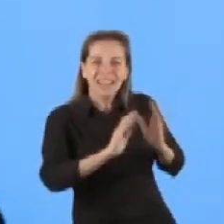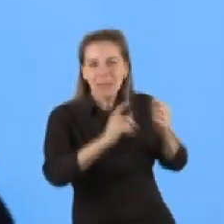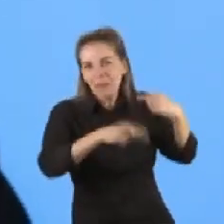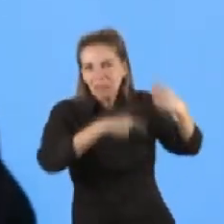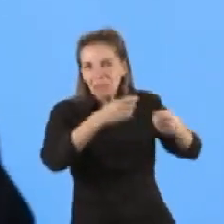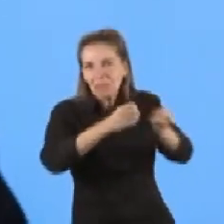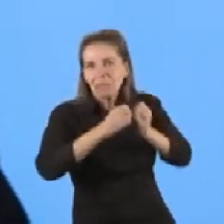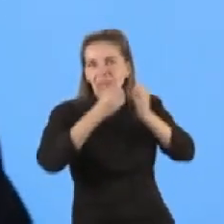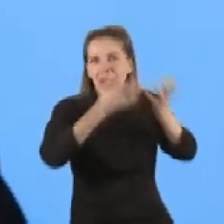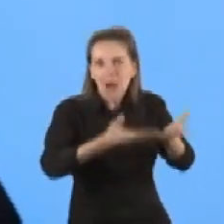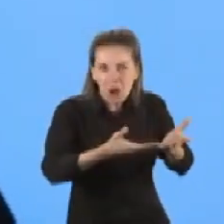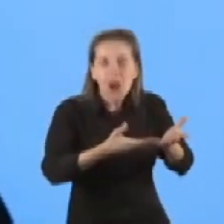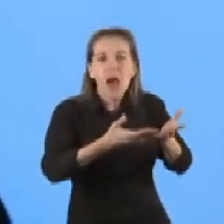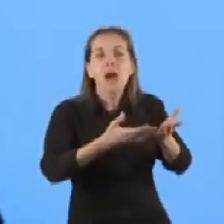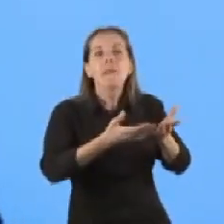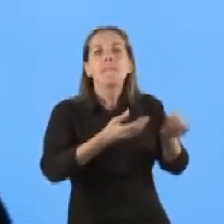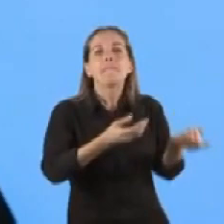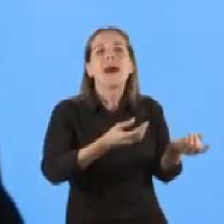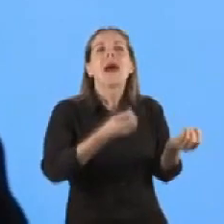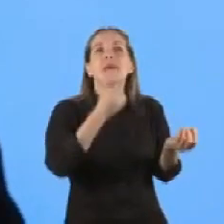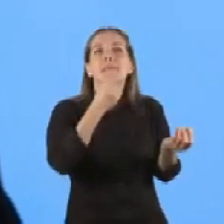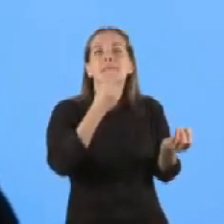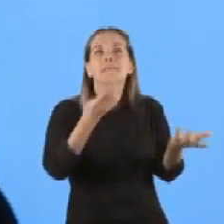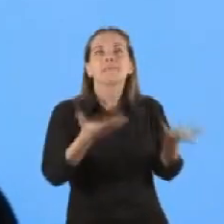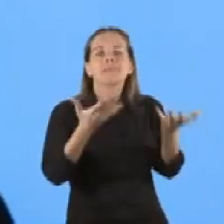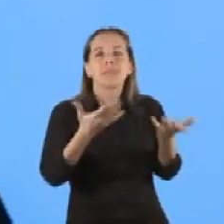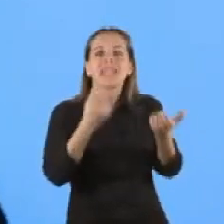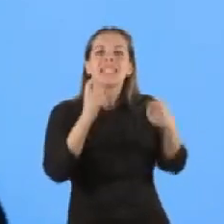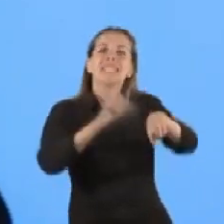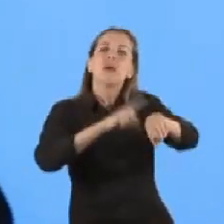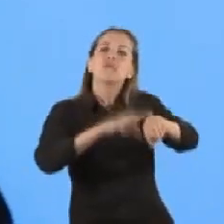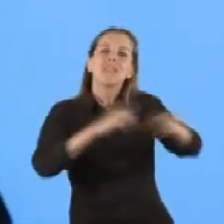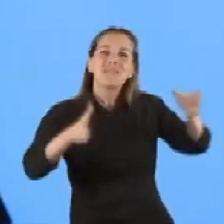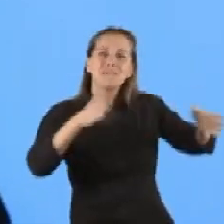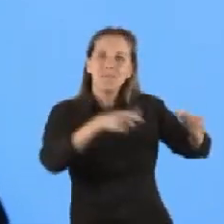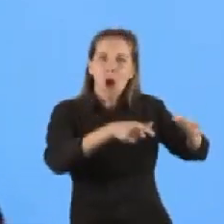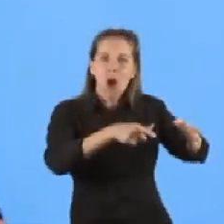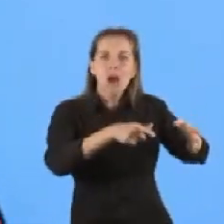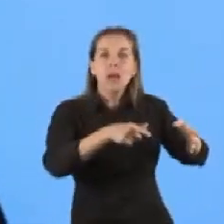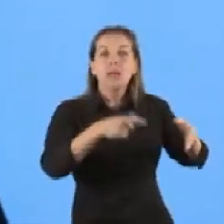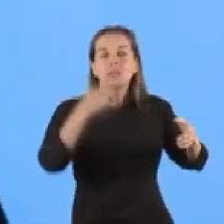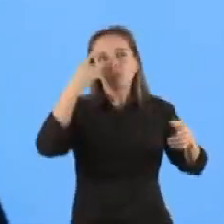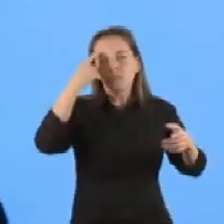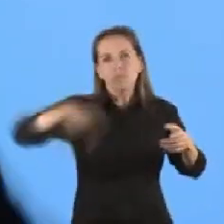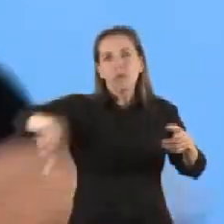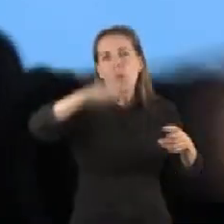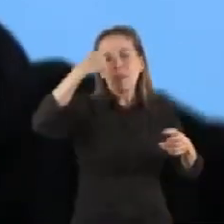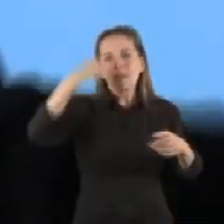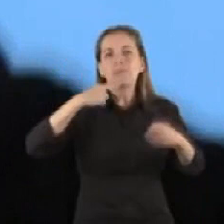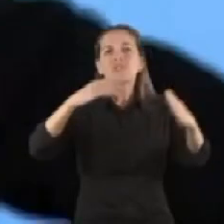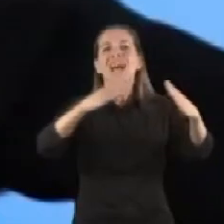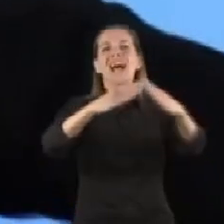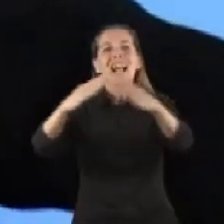y tiene que volver a vivir a la sociedad. Y esas casas de tránsito eran un tema que había que resolver. Y por eso está